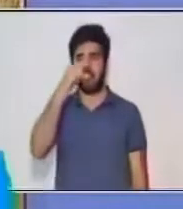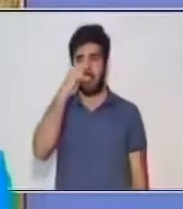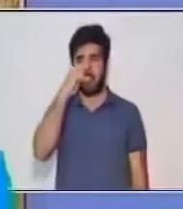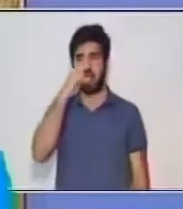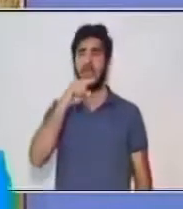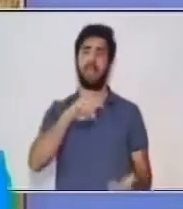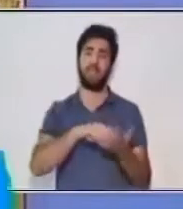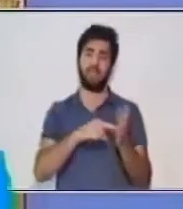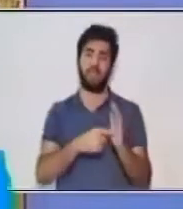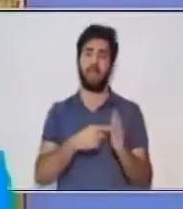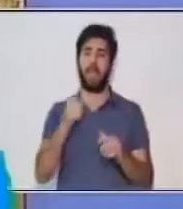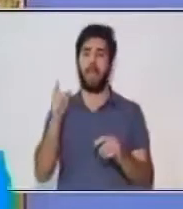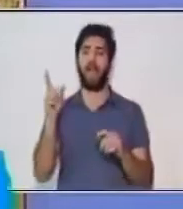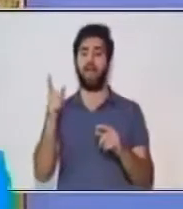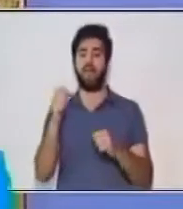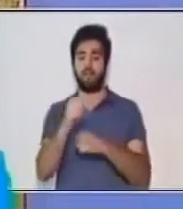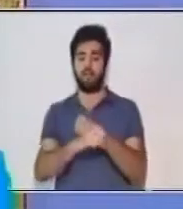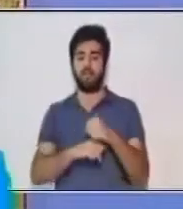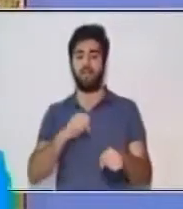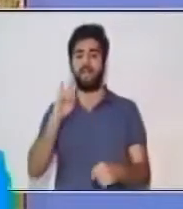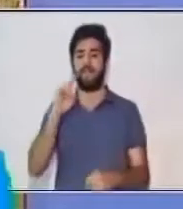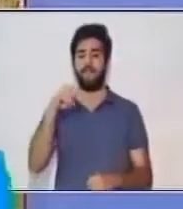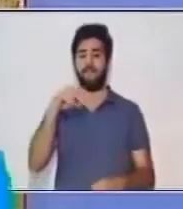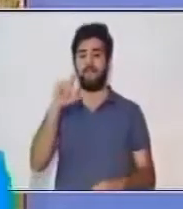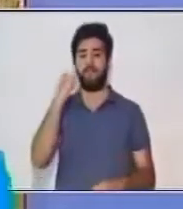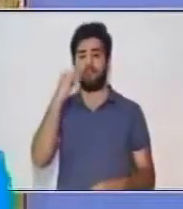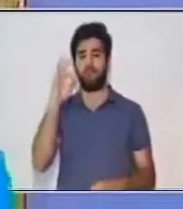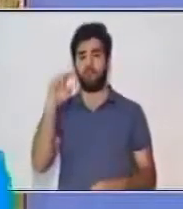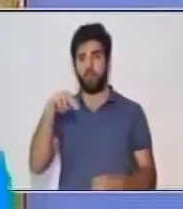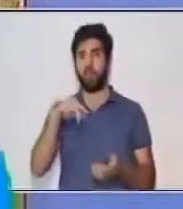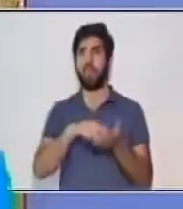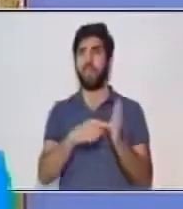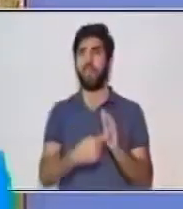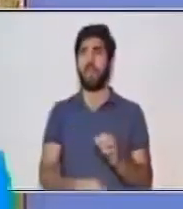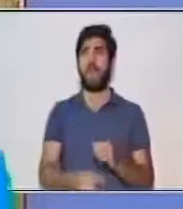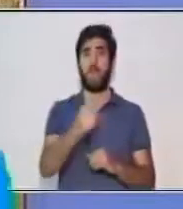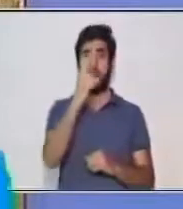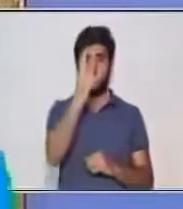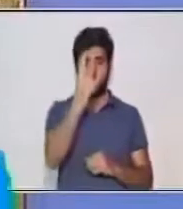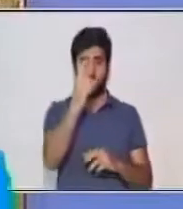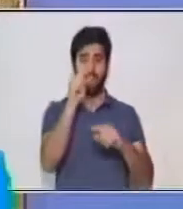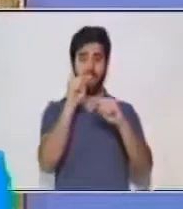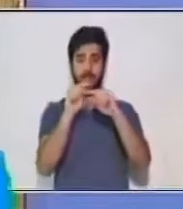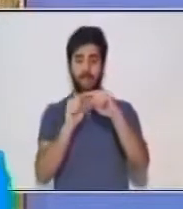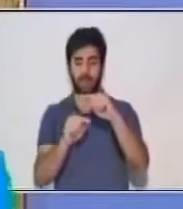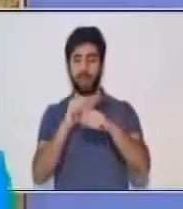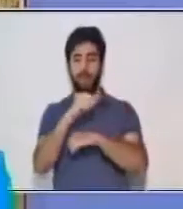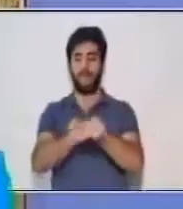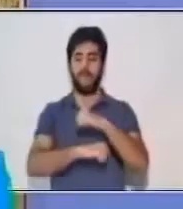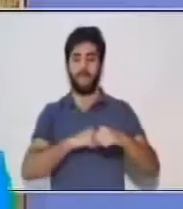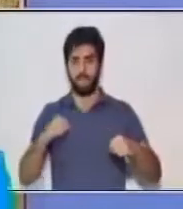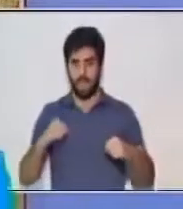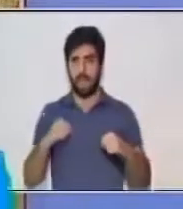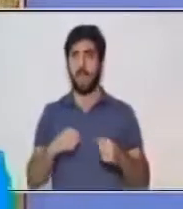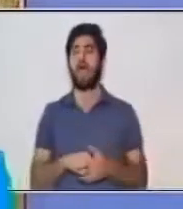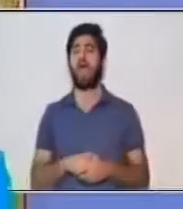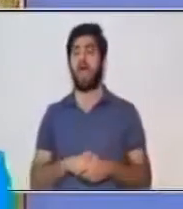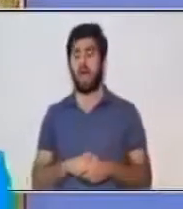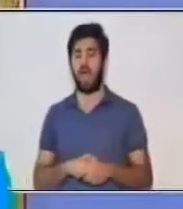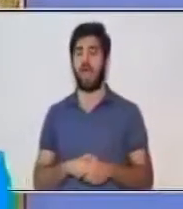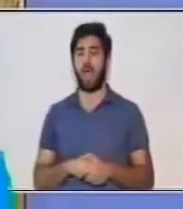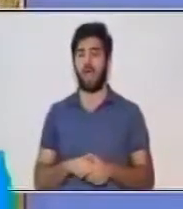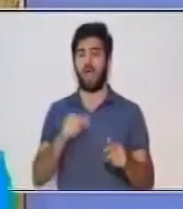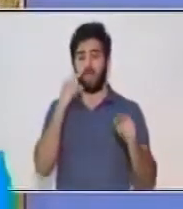tiene una función que es 1 dividido la frecuencia. La frecuencia nos la dieron en base